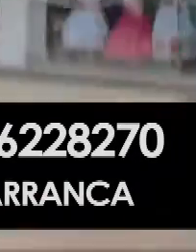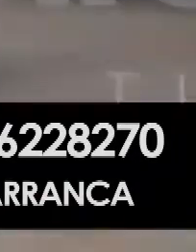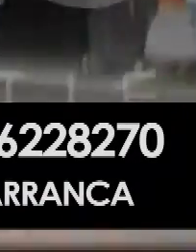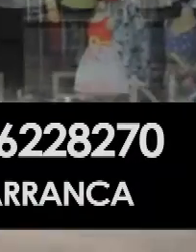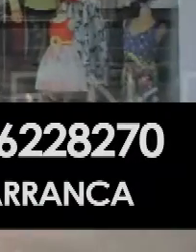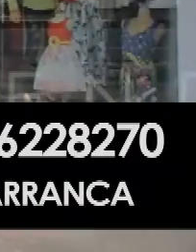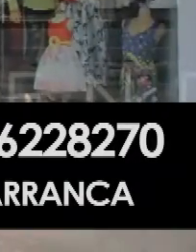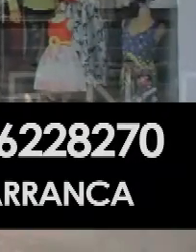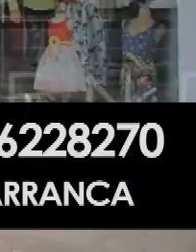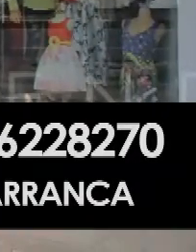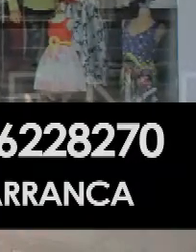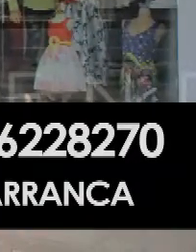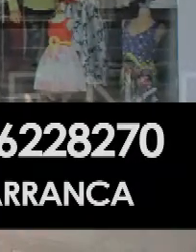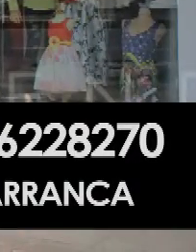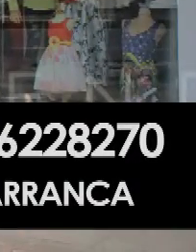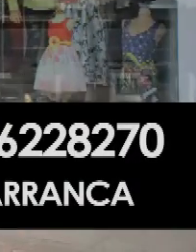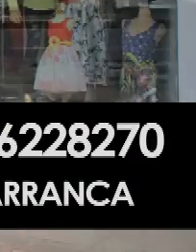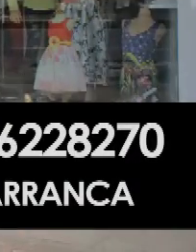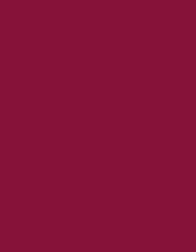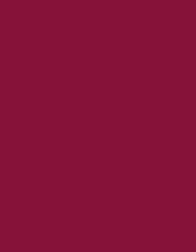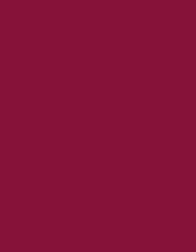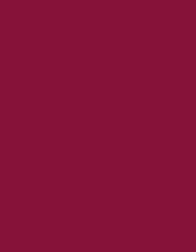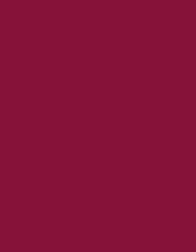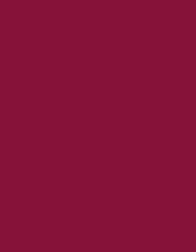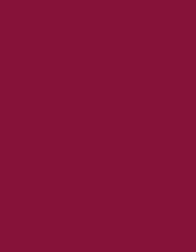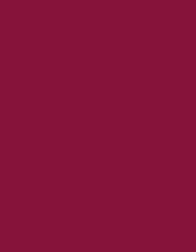precios y la mejor atención.